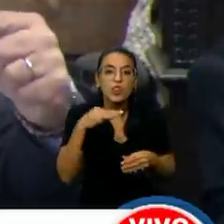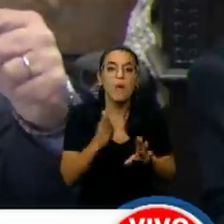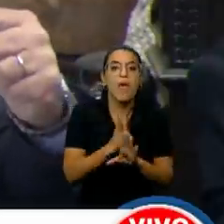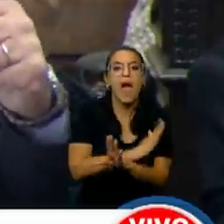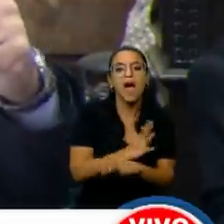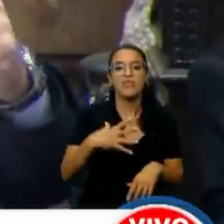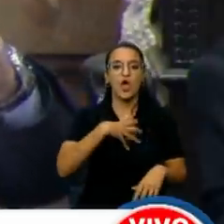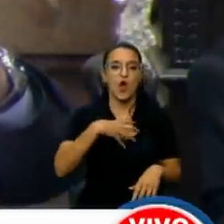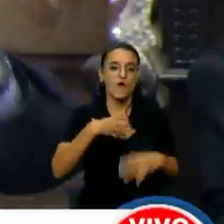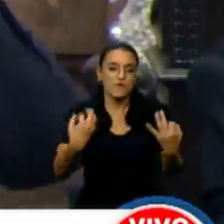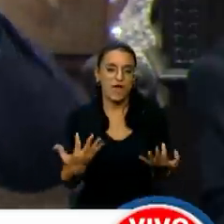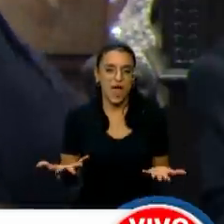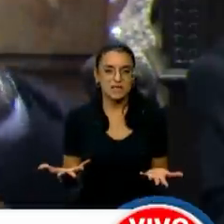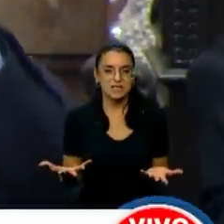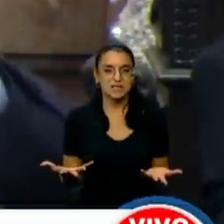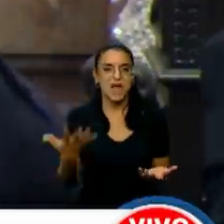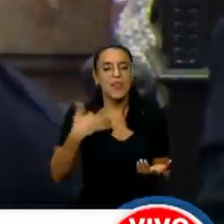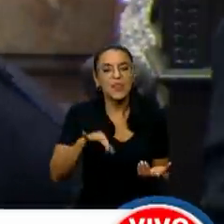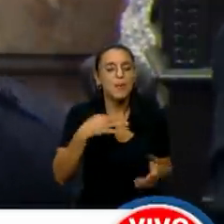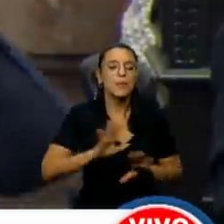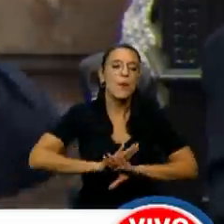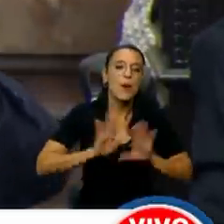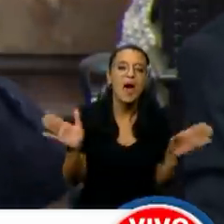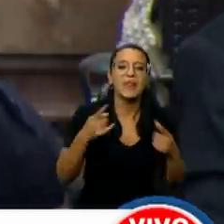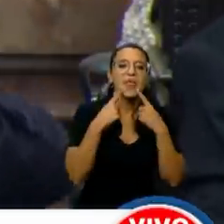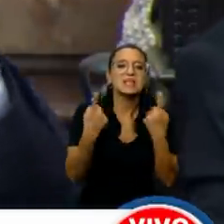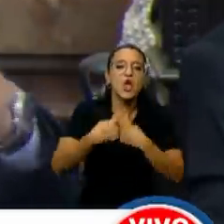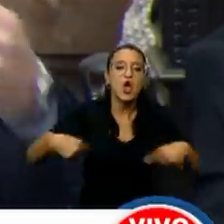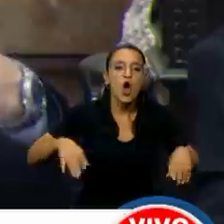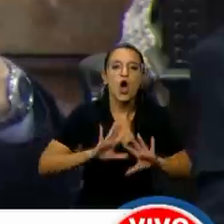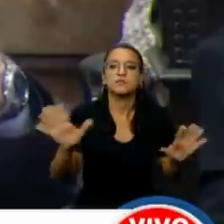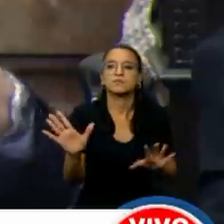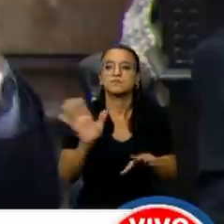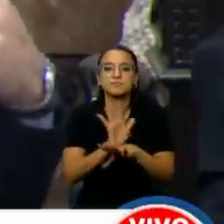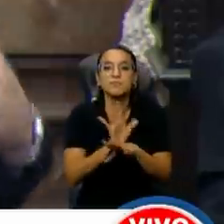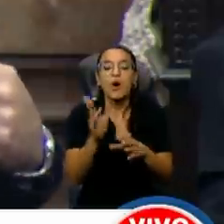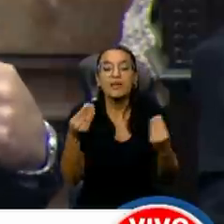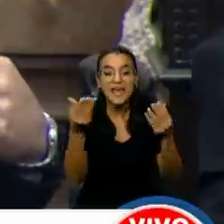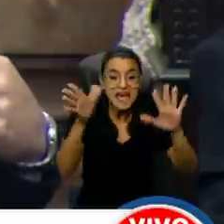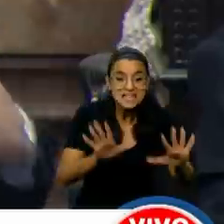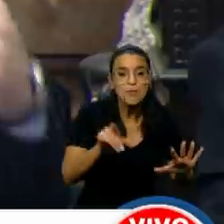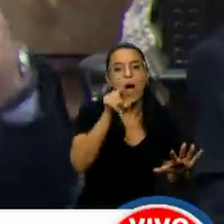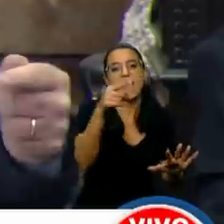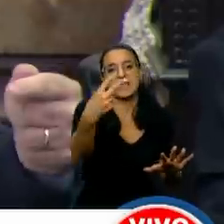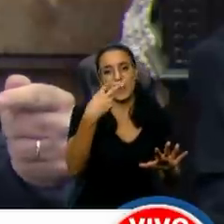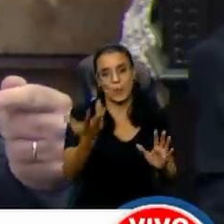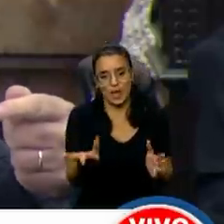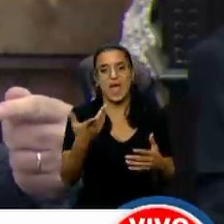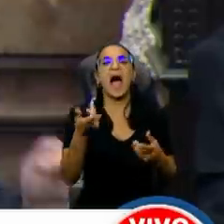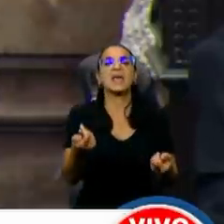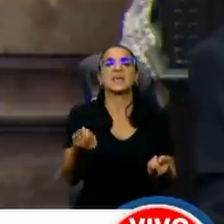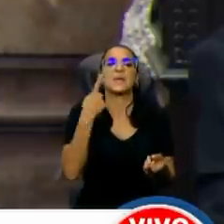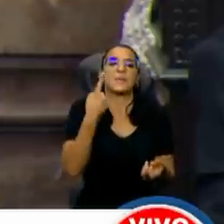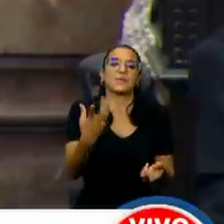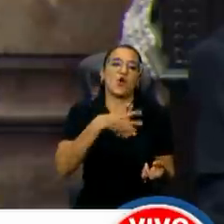confianza debemos dejar de decir cosas sino que nos evalúe por lo que hemos hecho para generar confianza